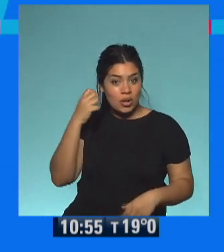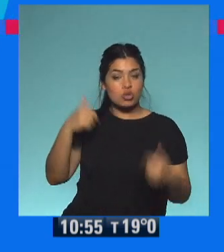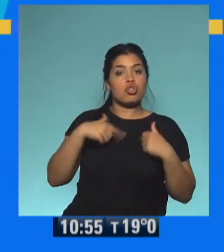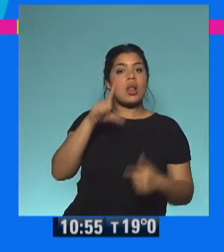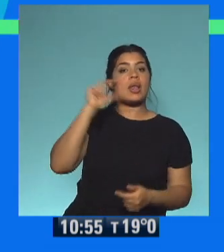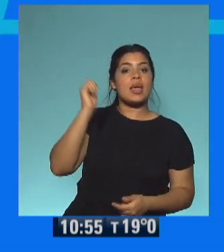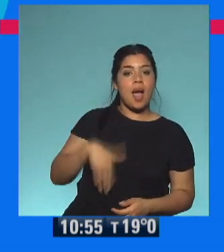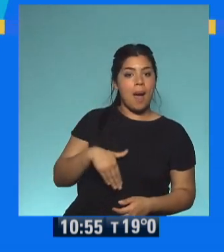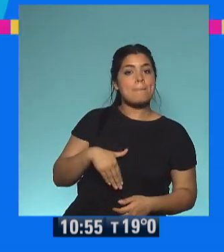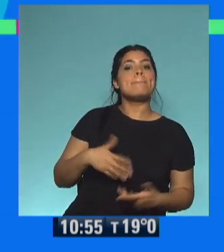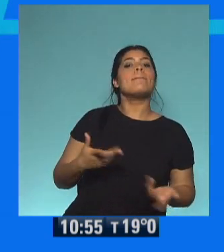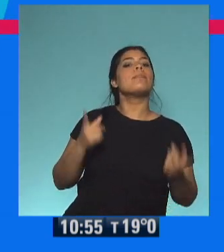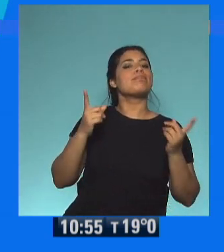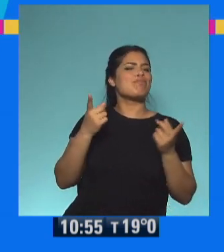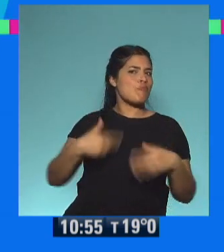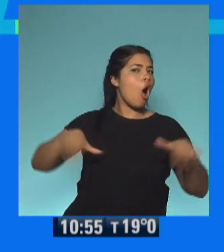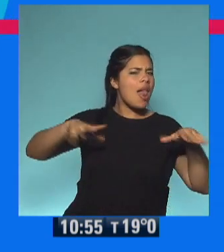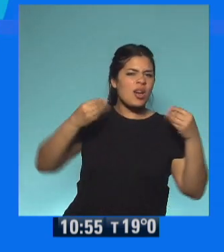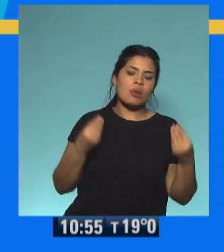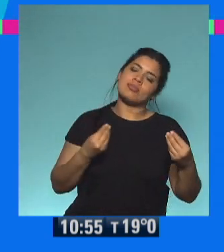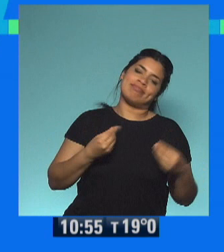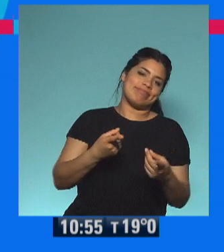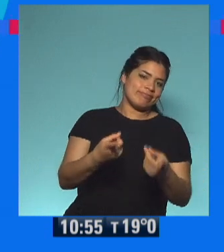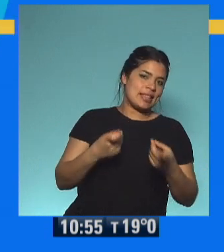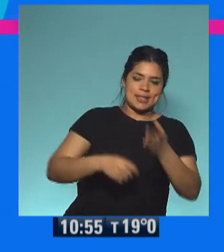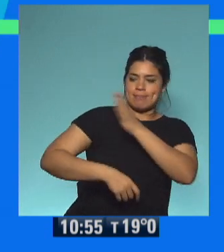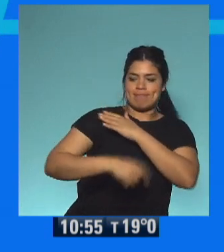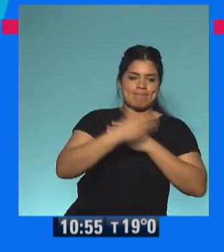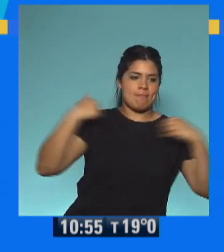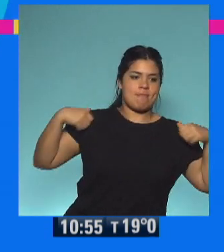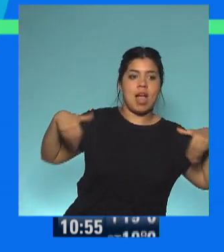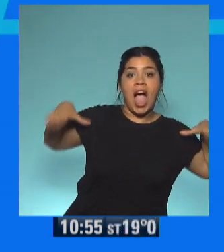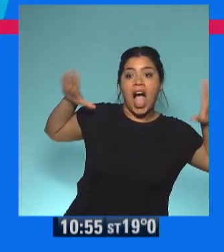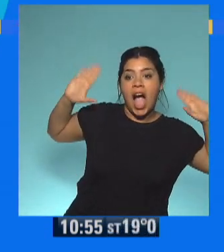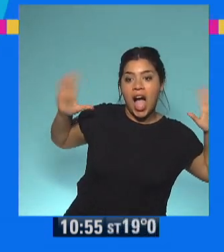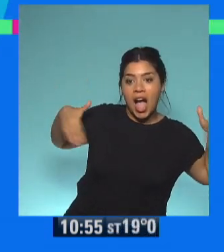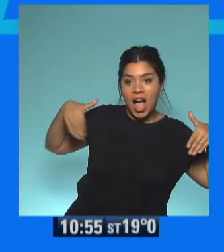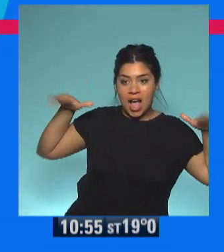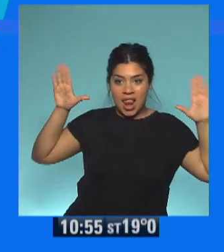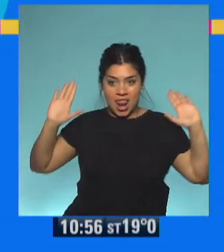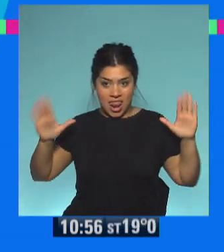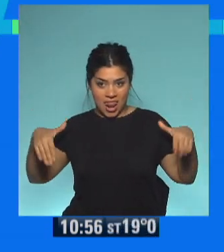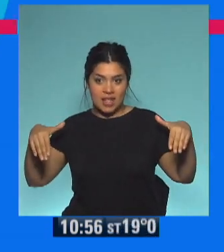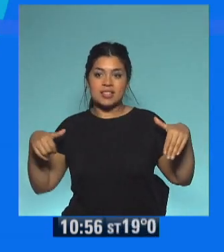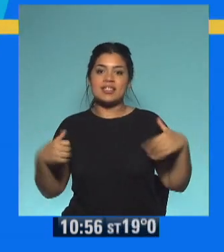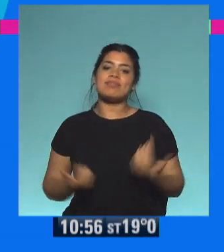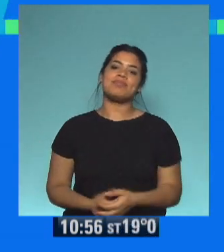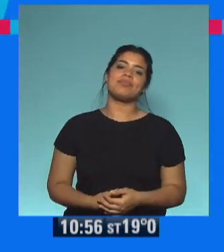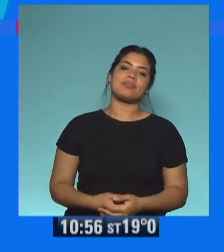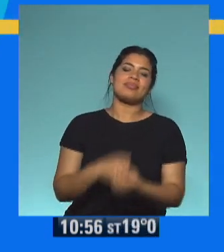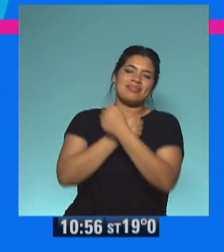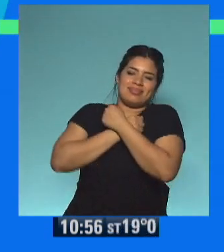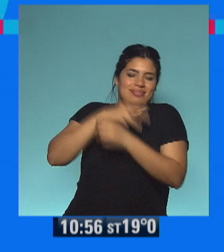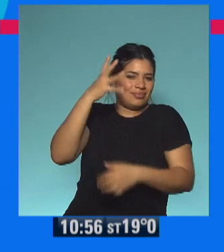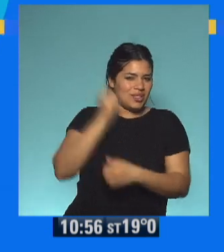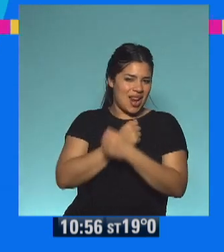y necesitamos alas para poder volar. Gracias. Gracias, señorita. Señorita Nuria, la quiero un montón, siempre lo veo.